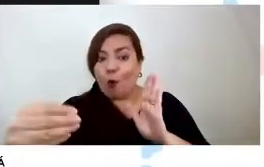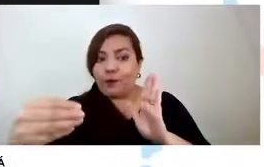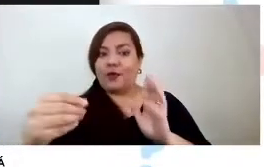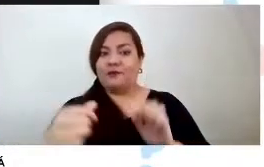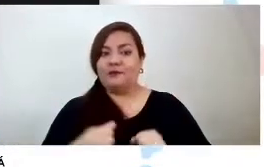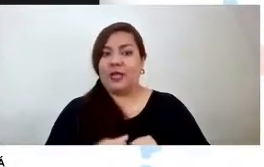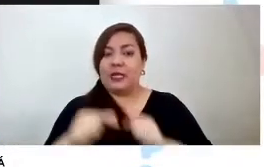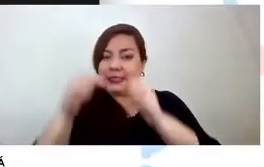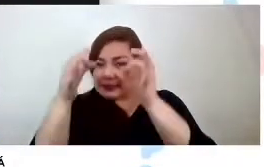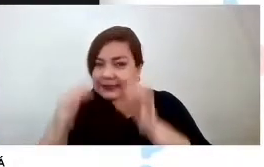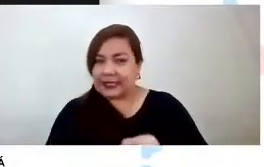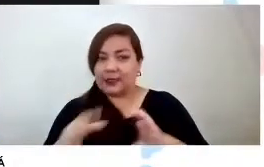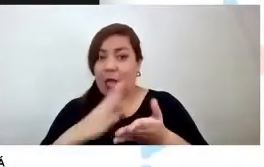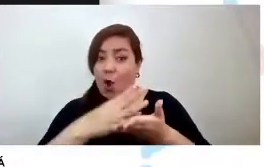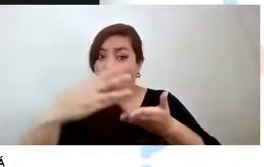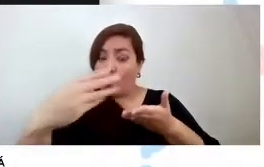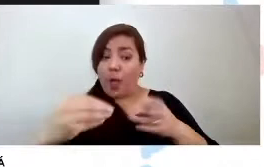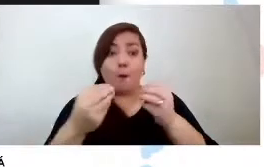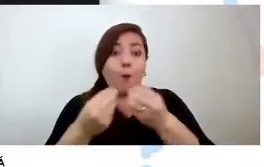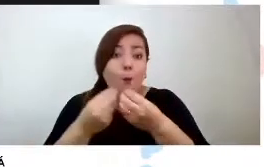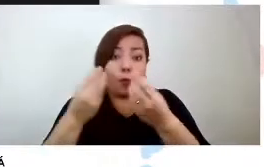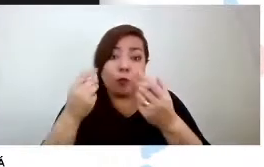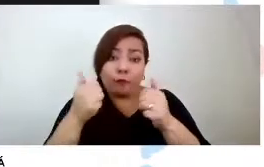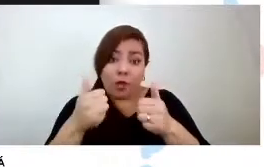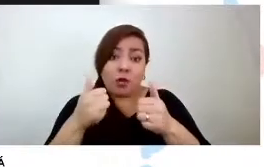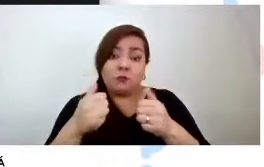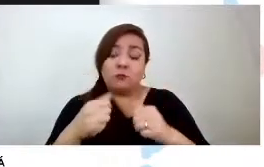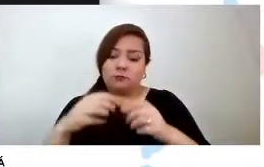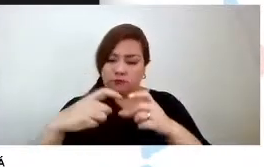exactas muy